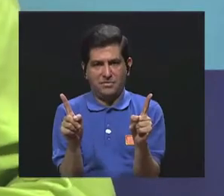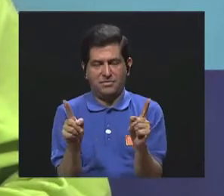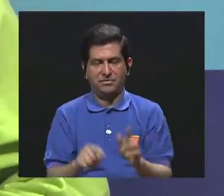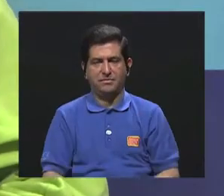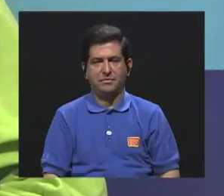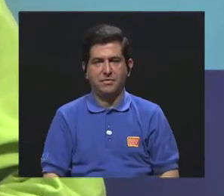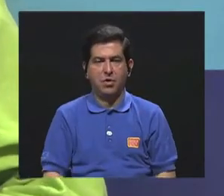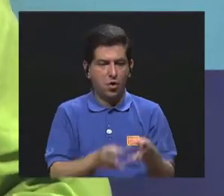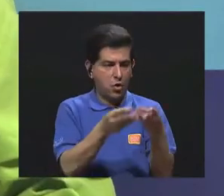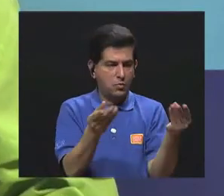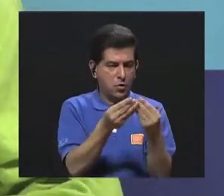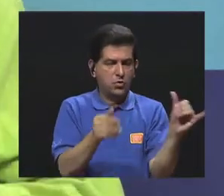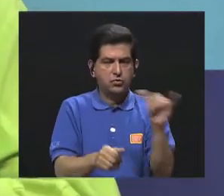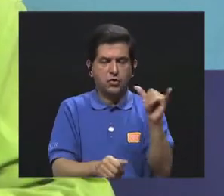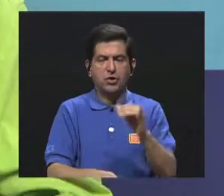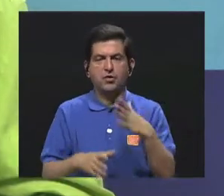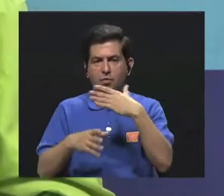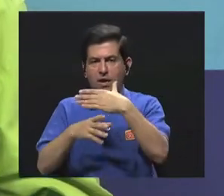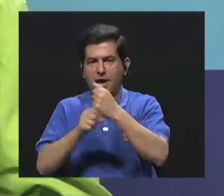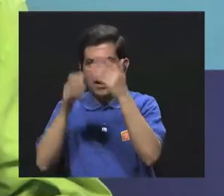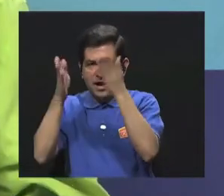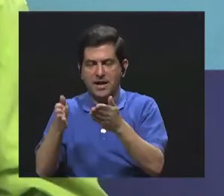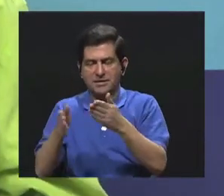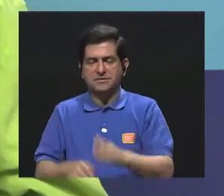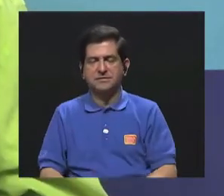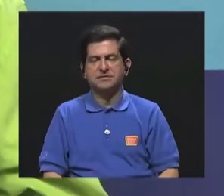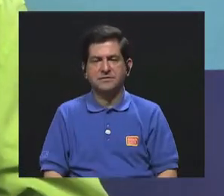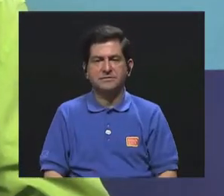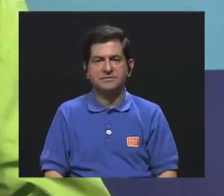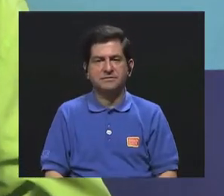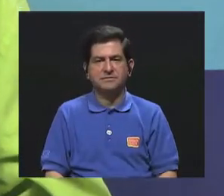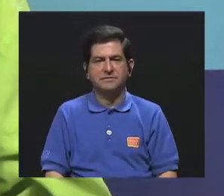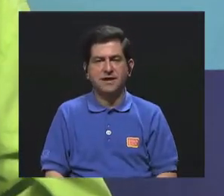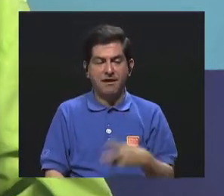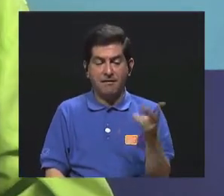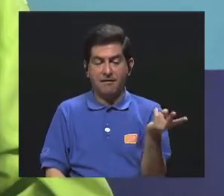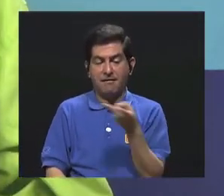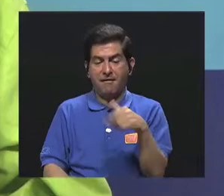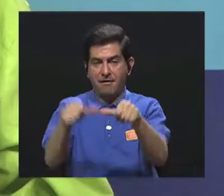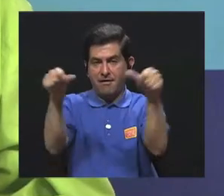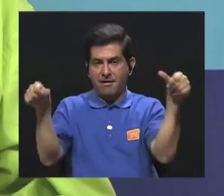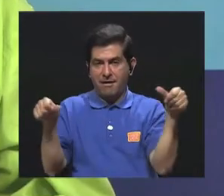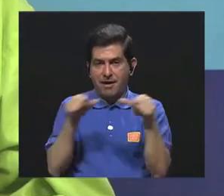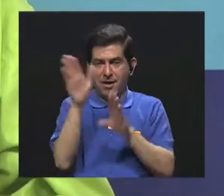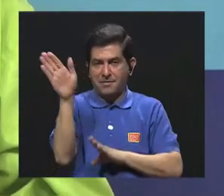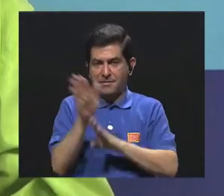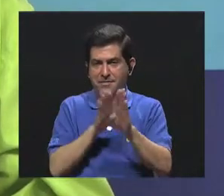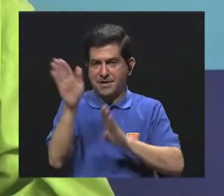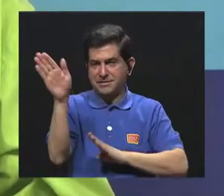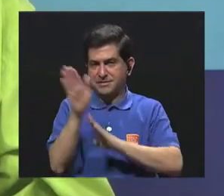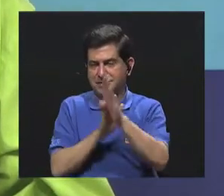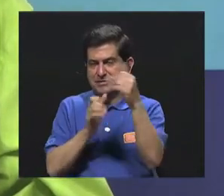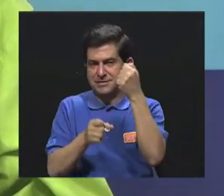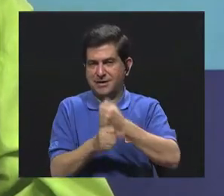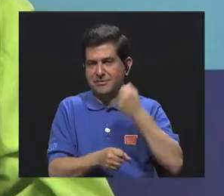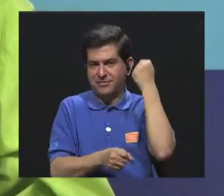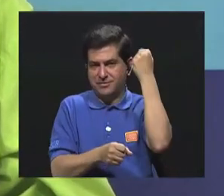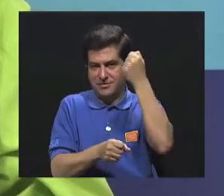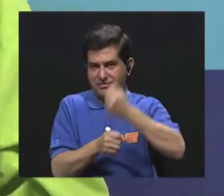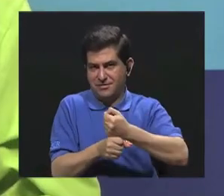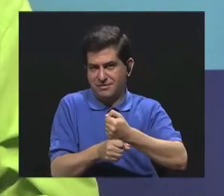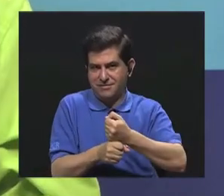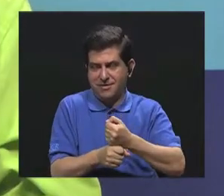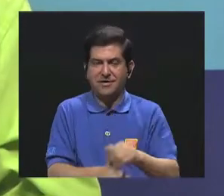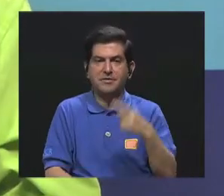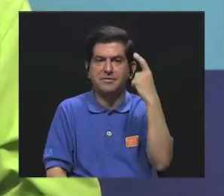tanto en el ámbito de la producción como de la creación y realización, ¿cómo se desarrolla el trabajo